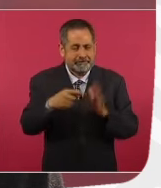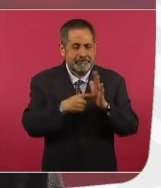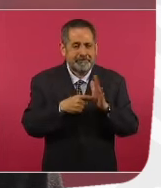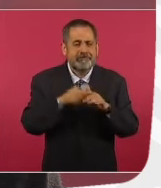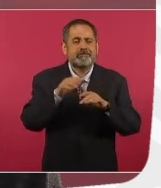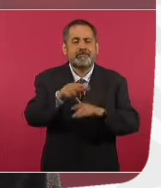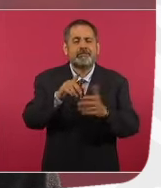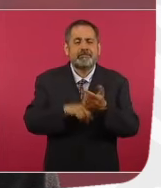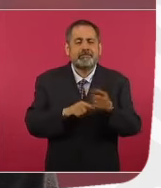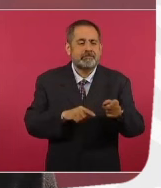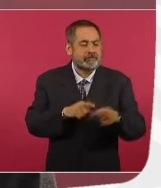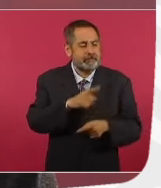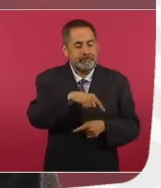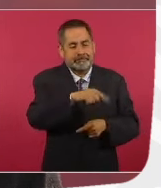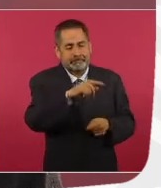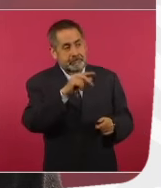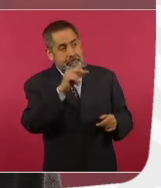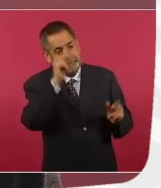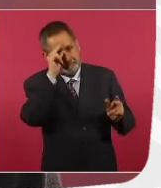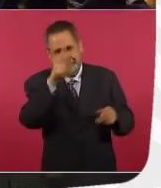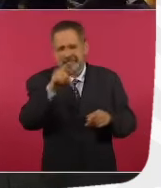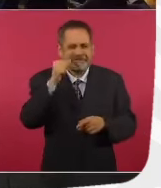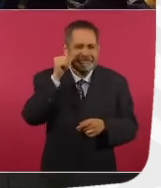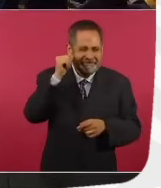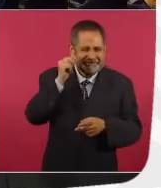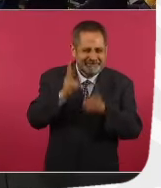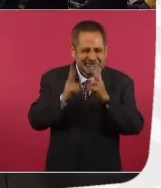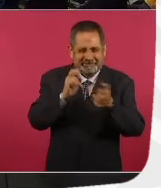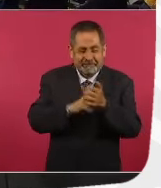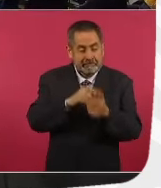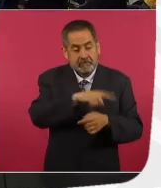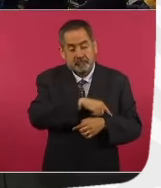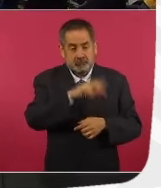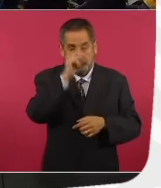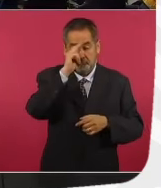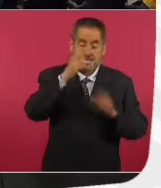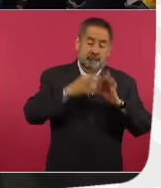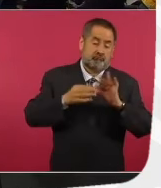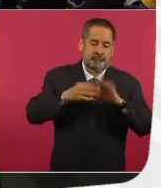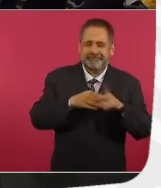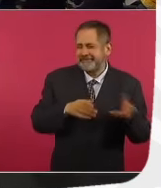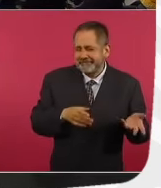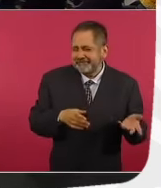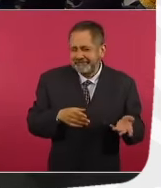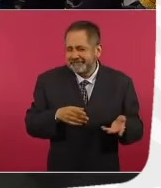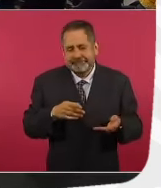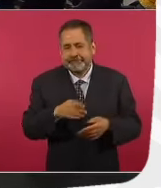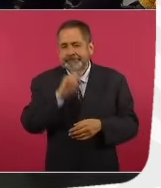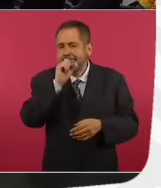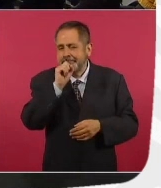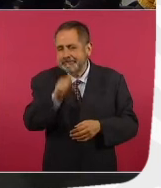sobre los intelectuales ayer hablábamos eso no porque es parecido